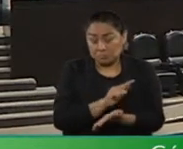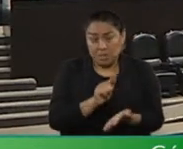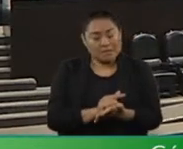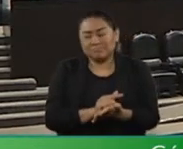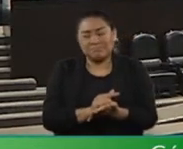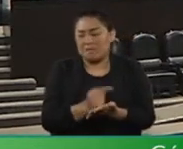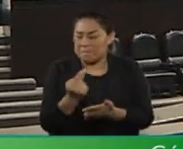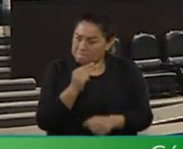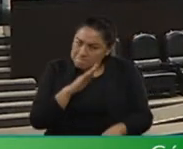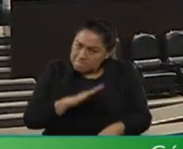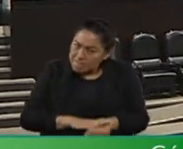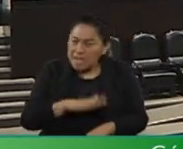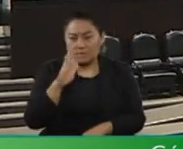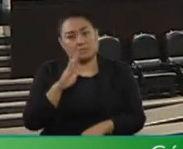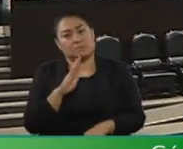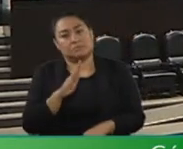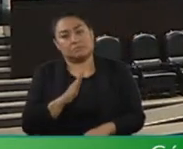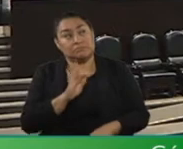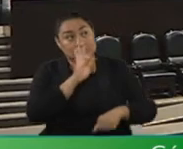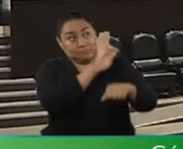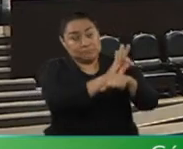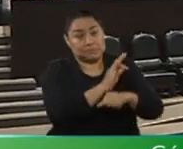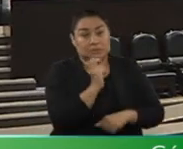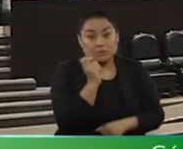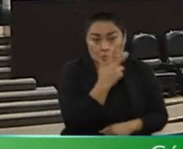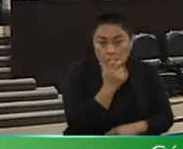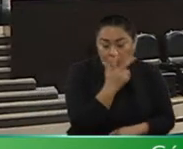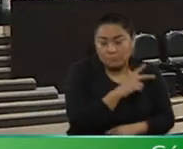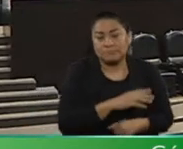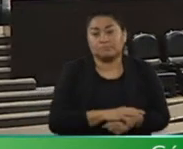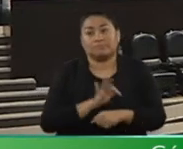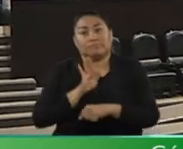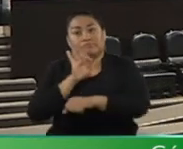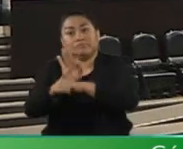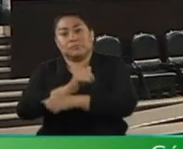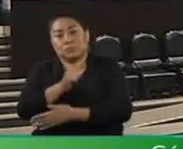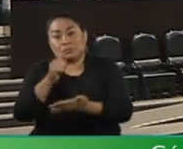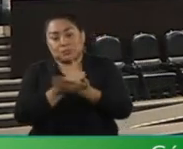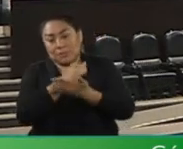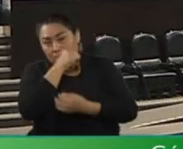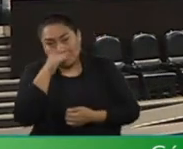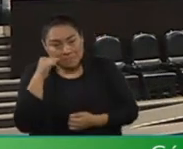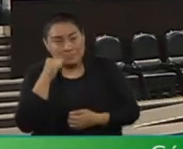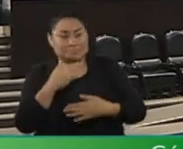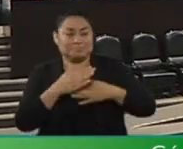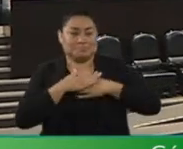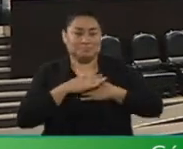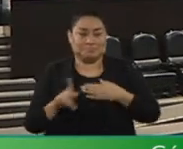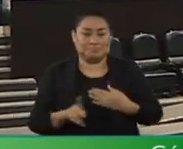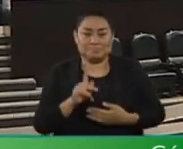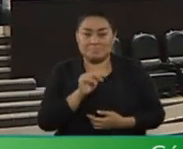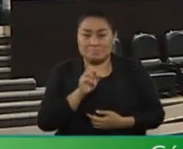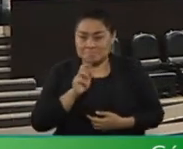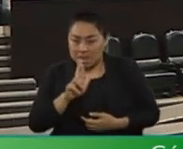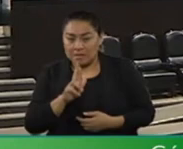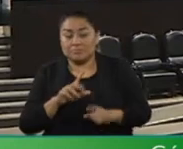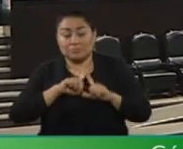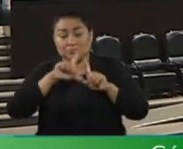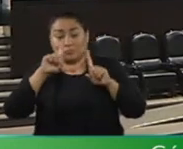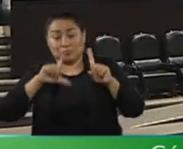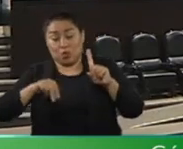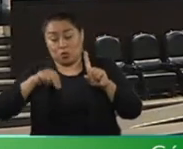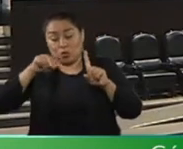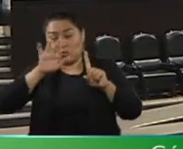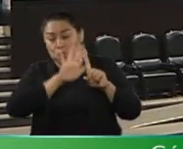ir más allá por Chihuahua por la heroica ciudad juárez por mi Parral por mi Norte entero y toda